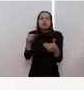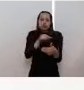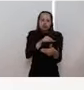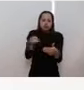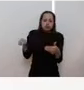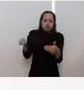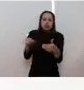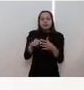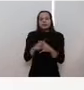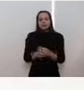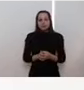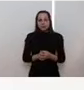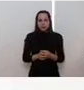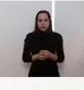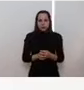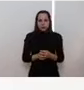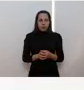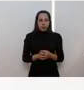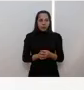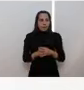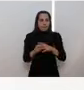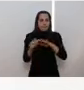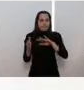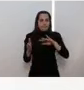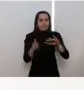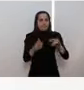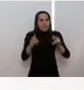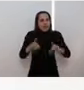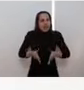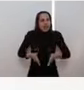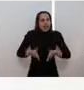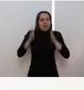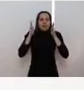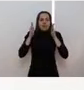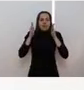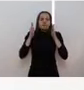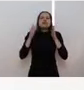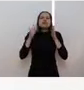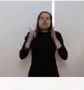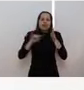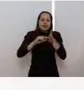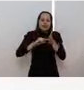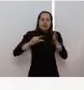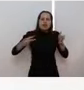nuestro edificio de fe en la causa también tuvo una renovación tecnológica